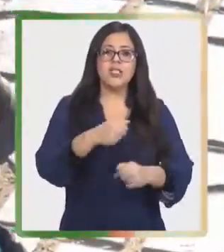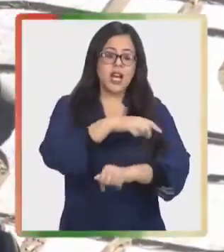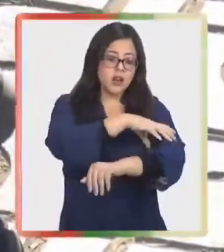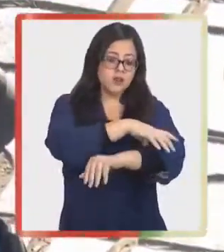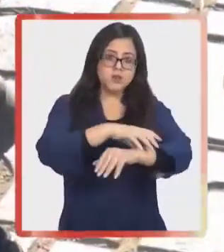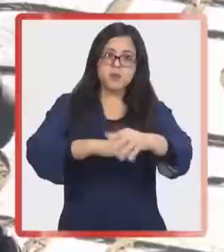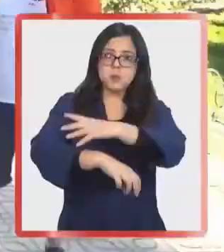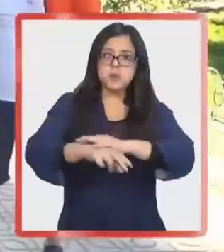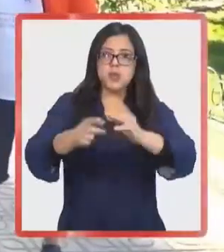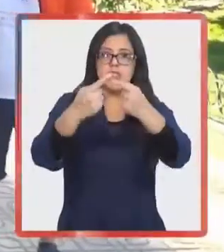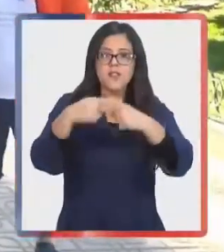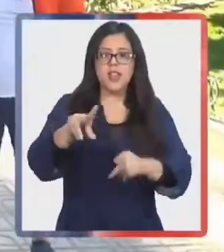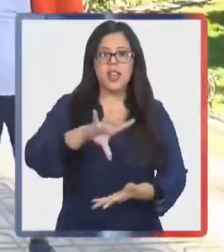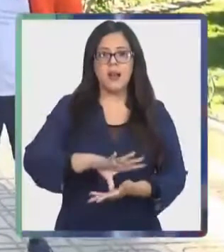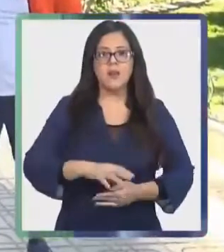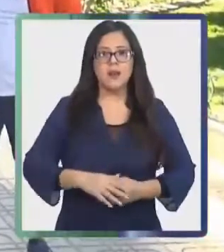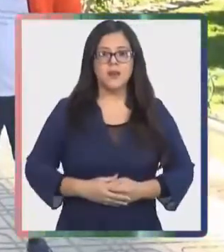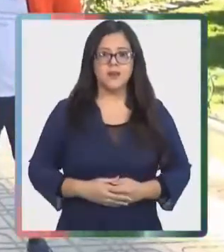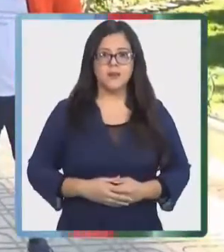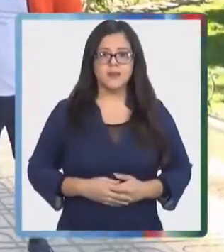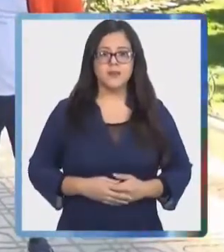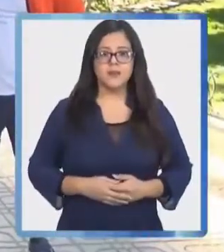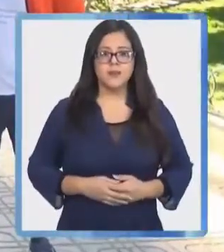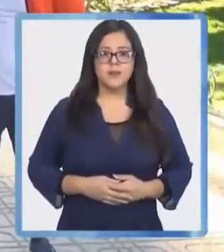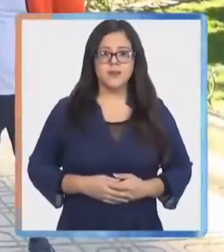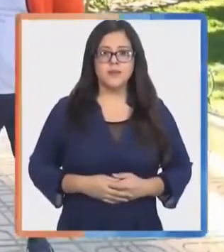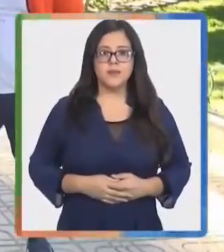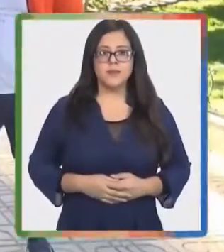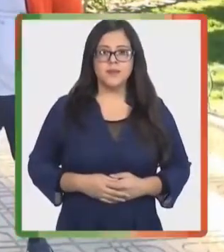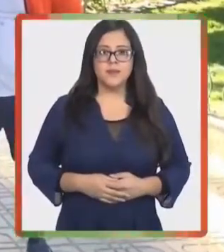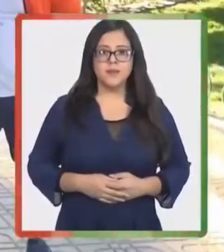con Extremidades Diferentes en todo el país.